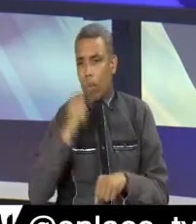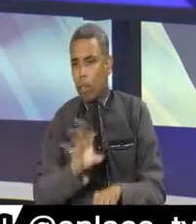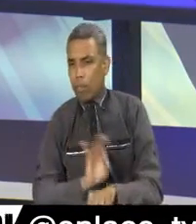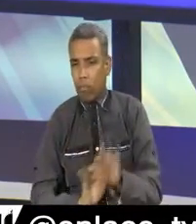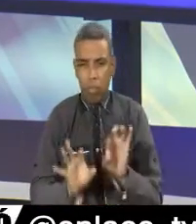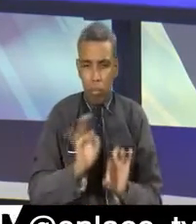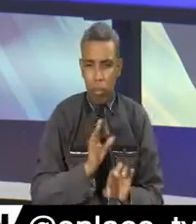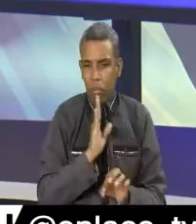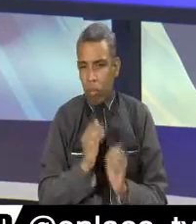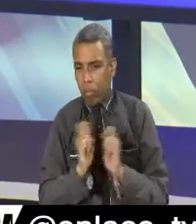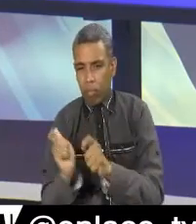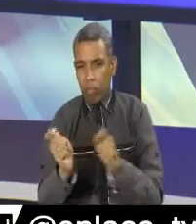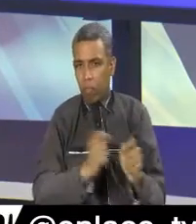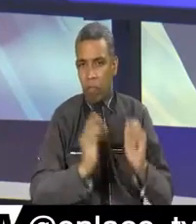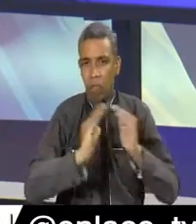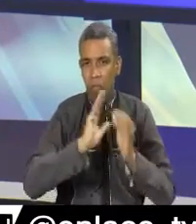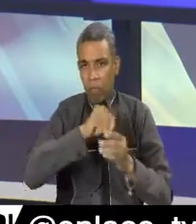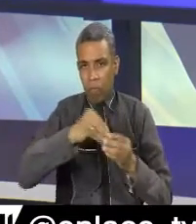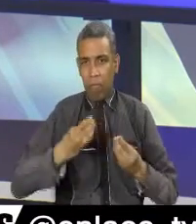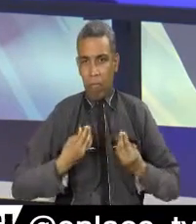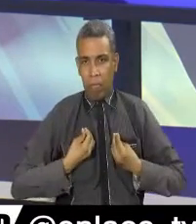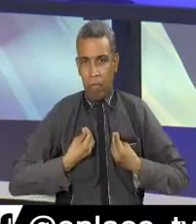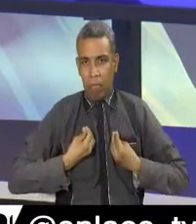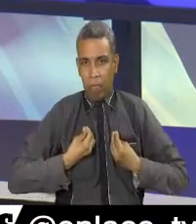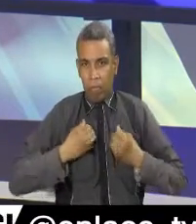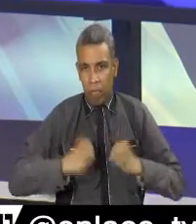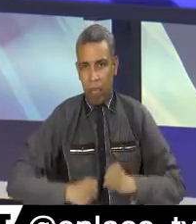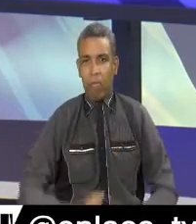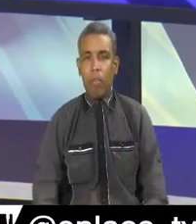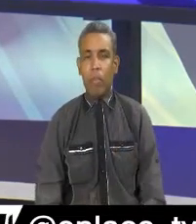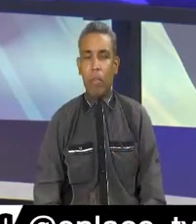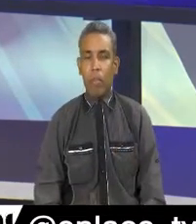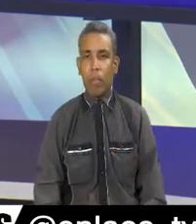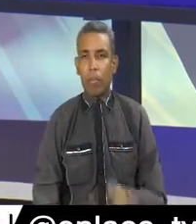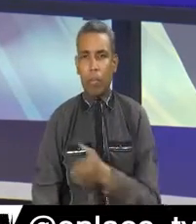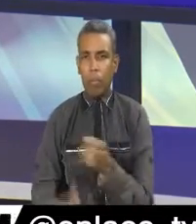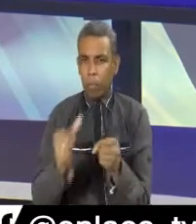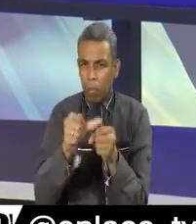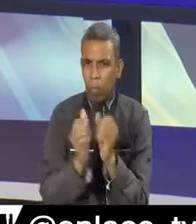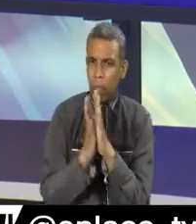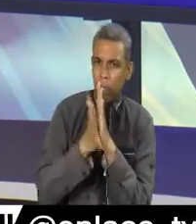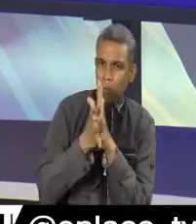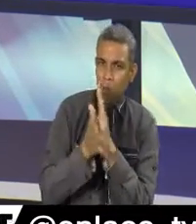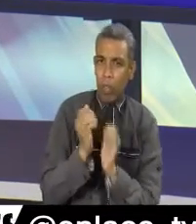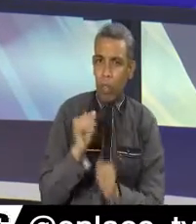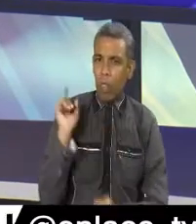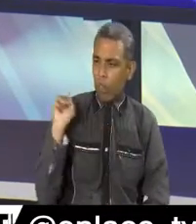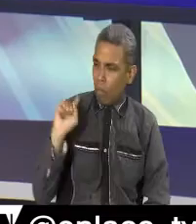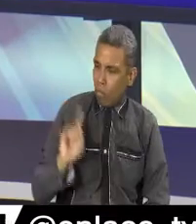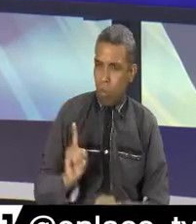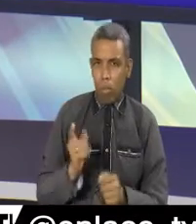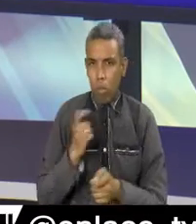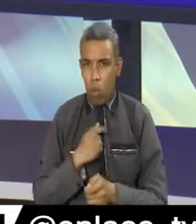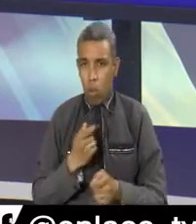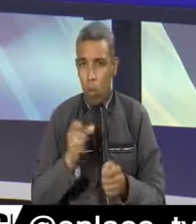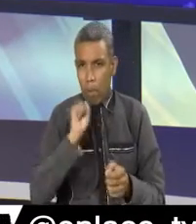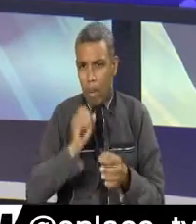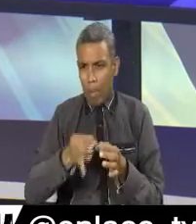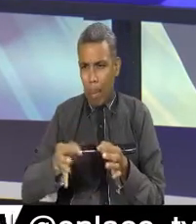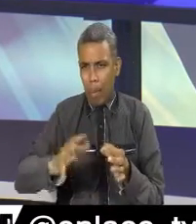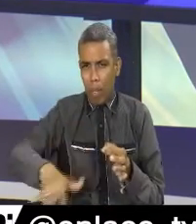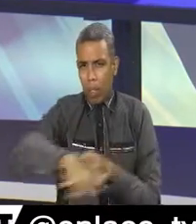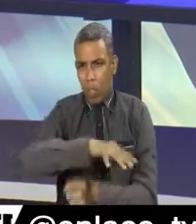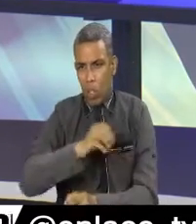Ecopetrol informó sobre las inversiones que ha hecho en la región del Magdalena Medio en los últimos años. En comunicado de prensa, la